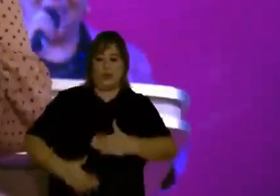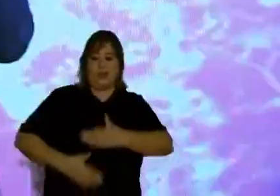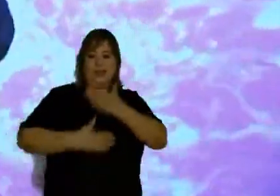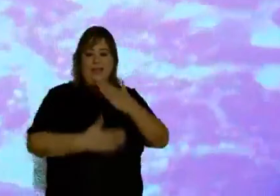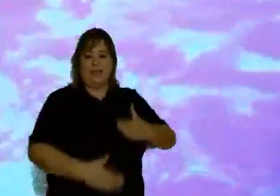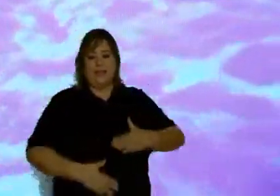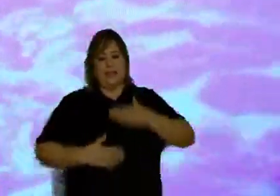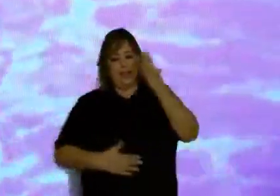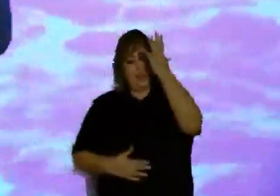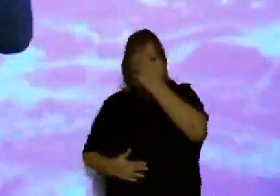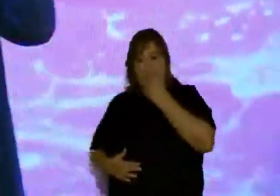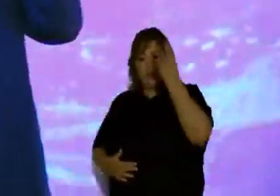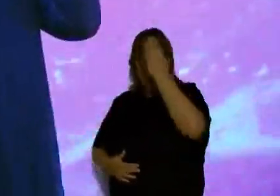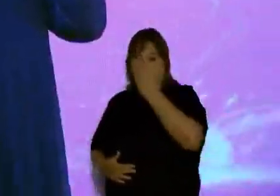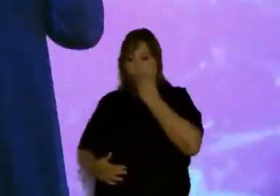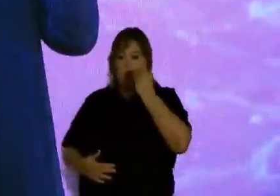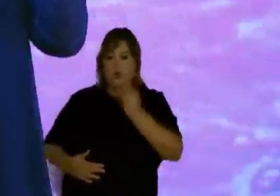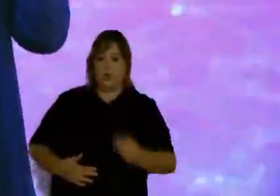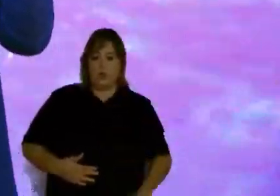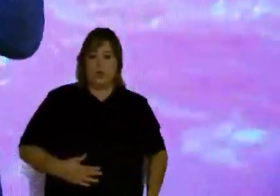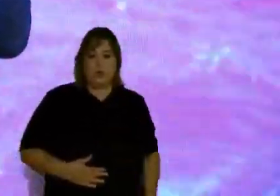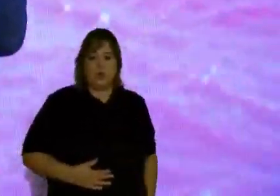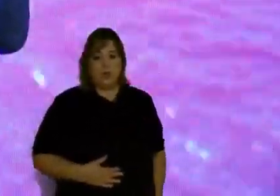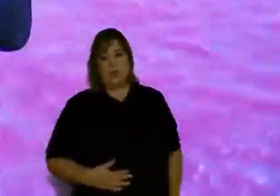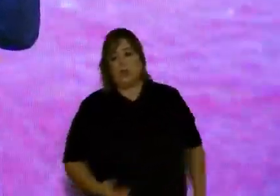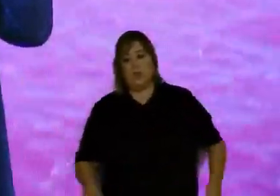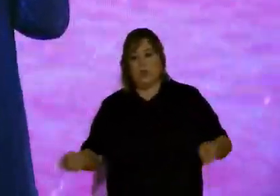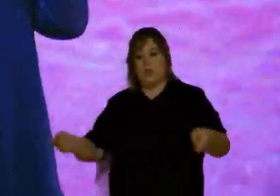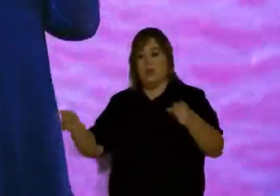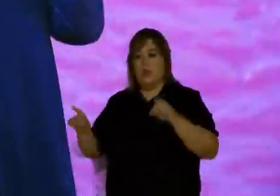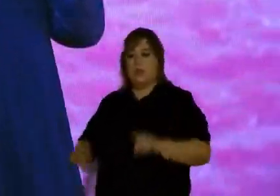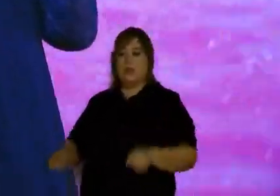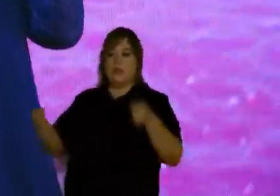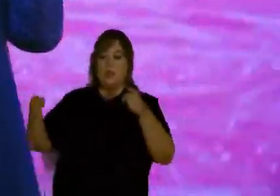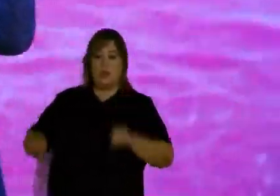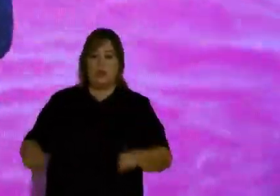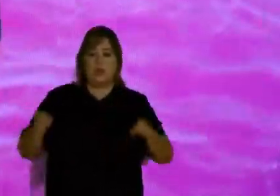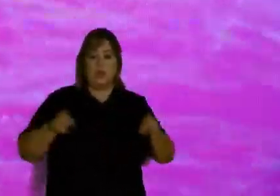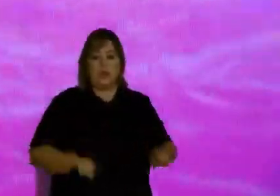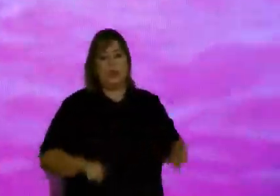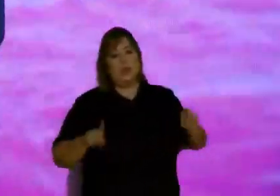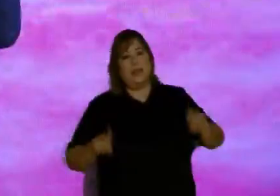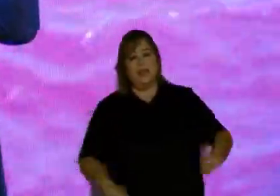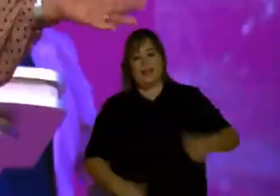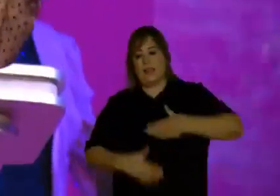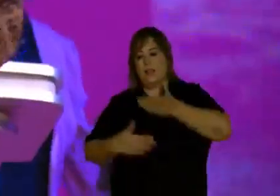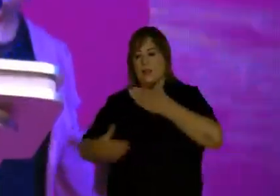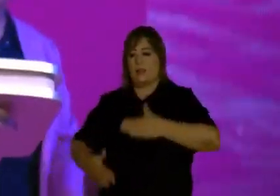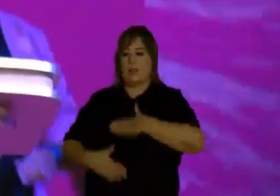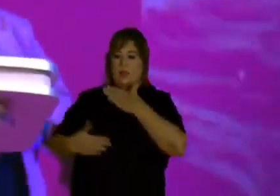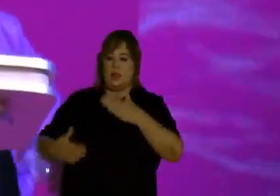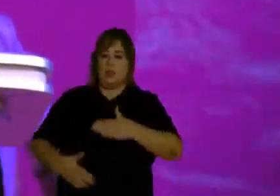cuán hermoso, pasó todo el tiempo bien feliz.